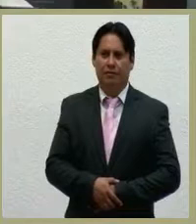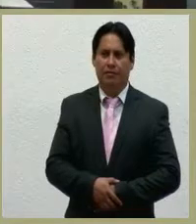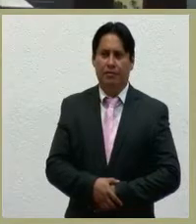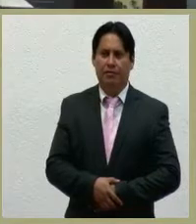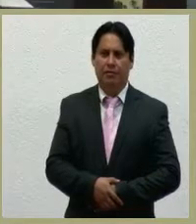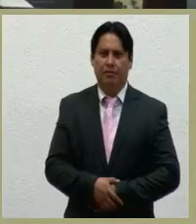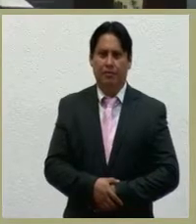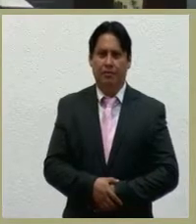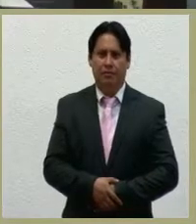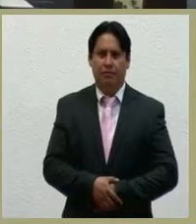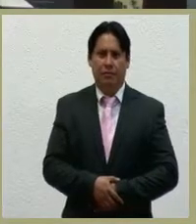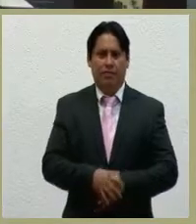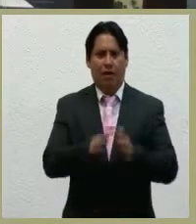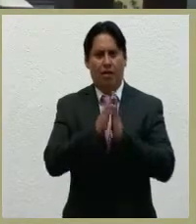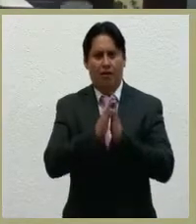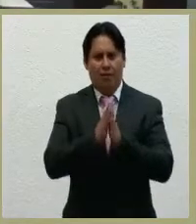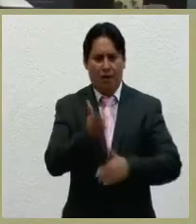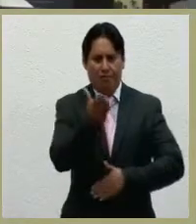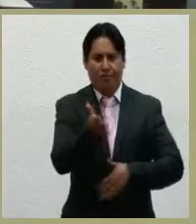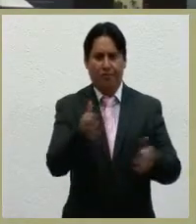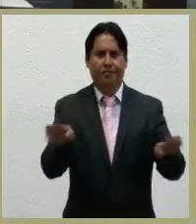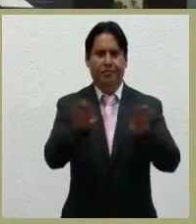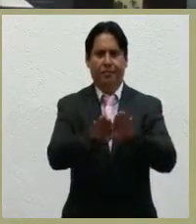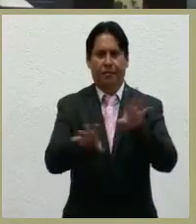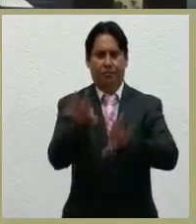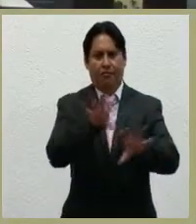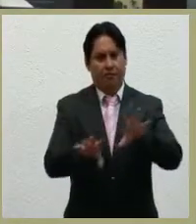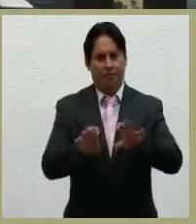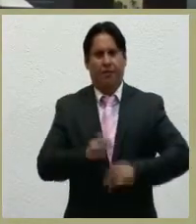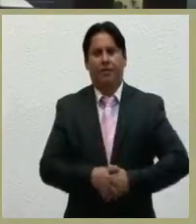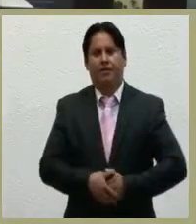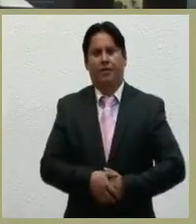Solicito a la Secretaría cierre el sistema electrónico.